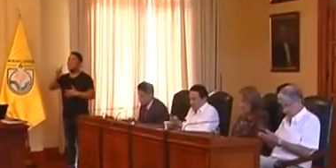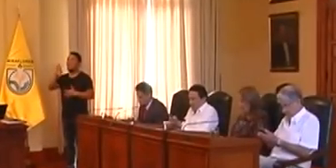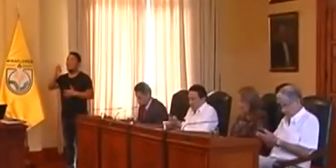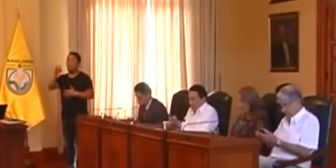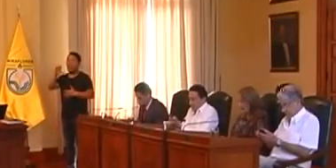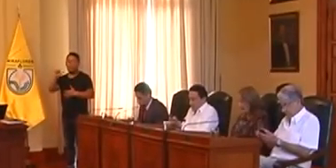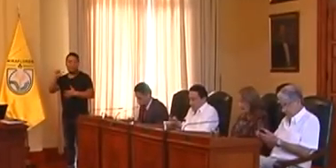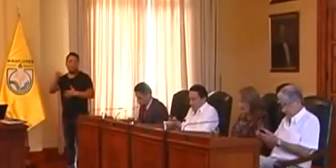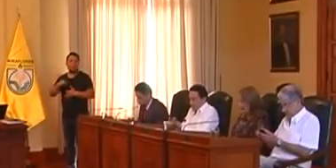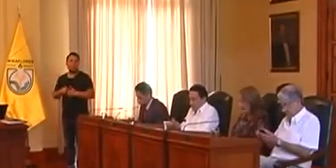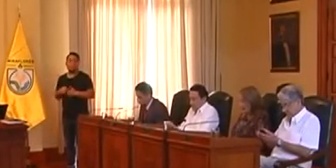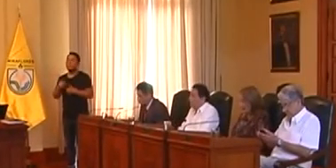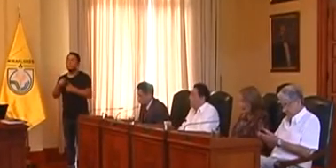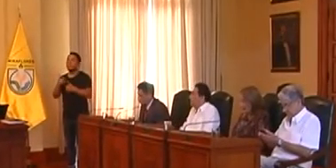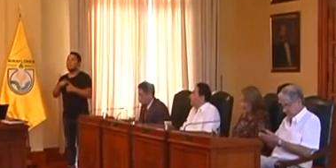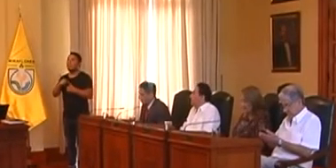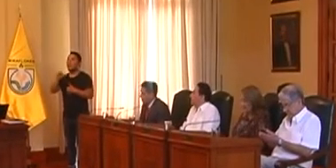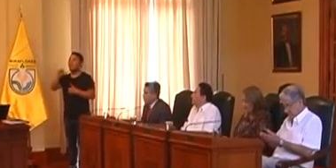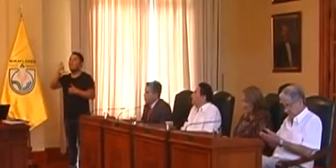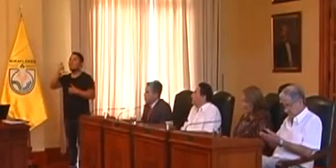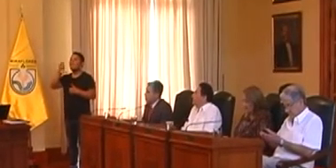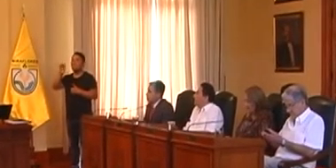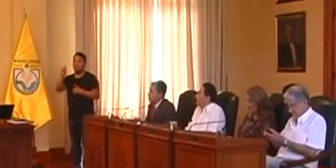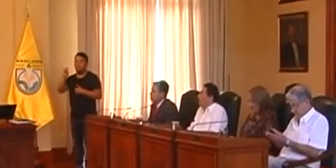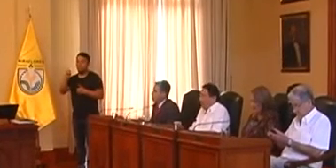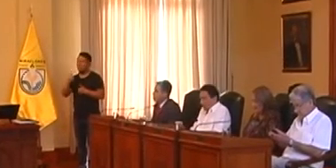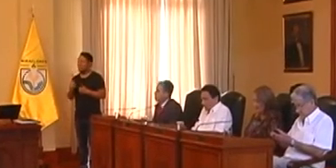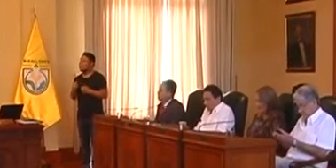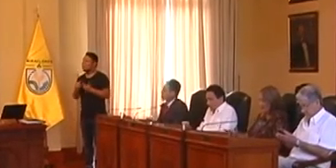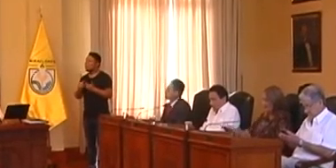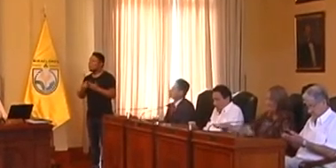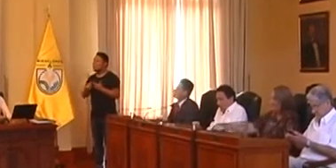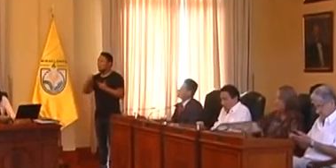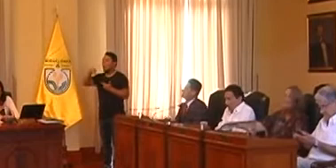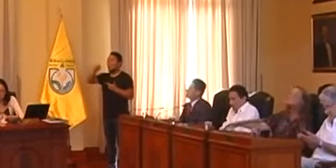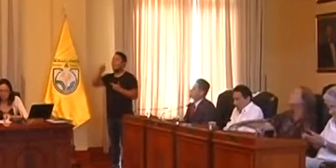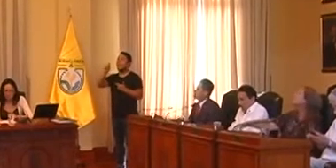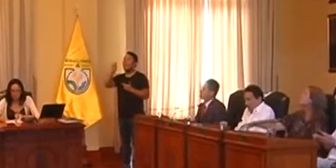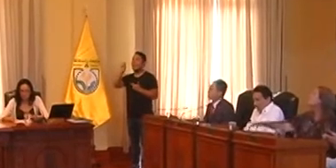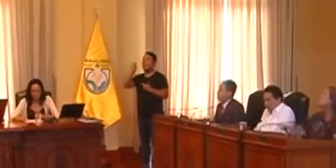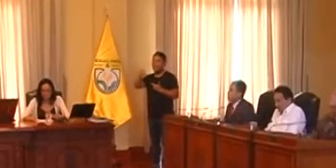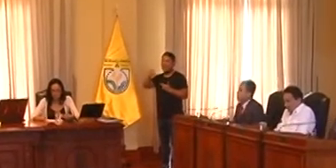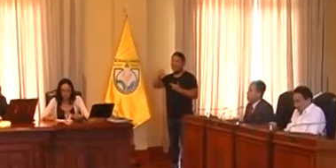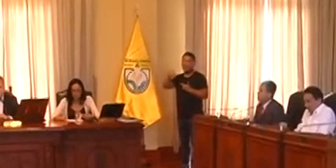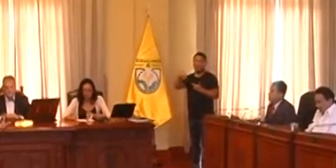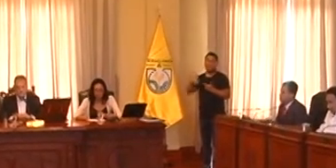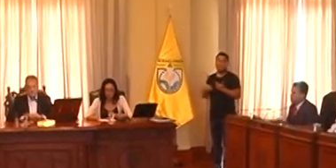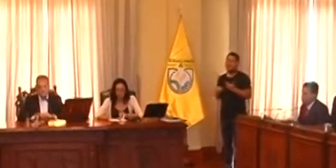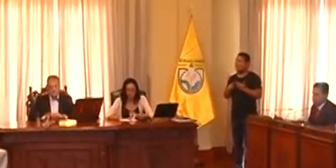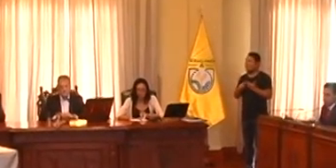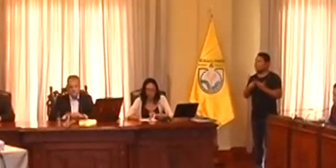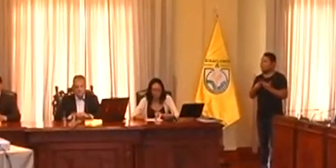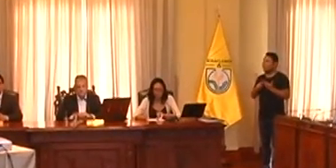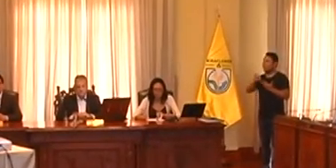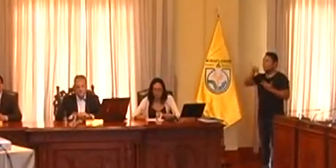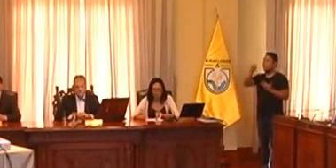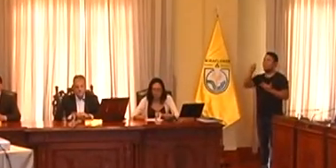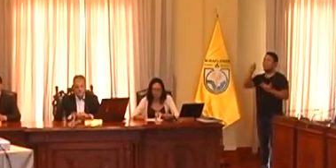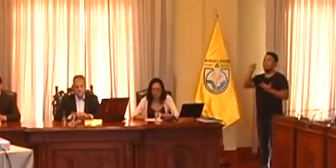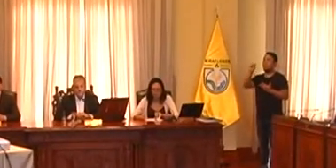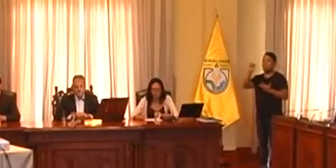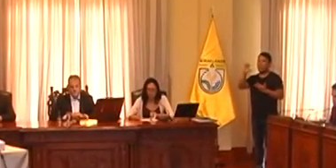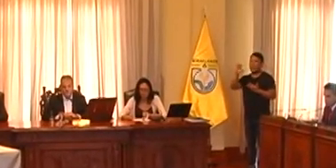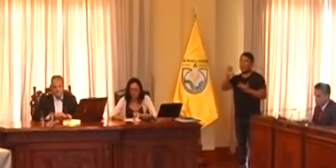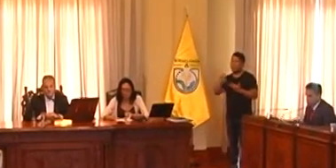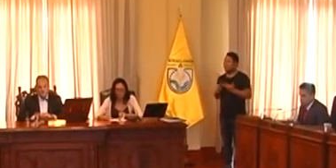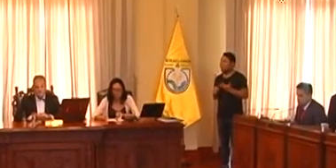Camino. Señor Alfredo Lee Gabriel. Señor Martín Bustamante Castro. Señor Jorge de Albertis